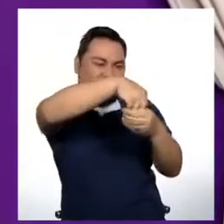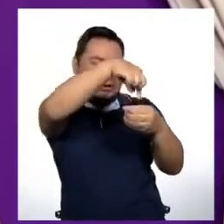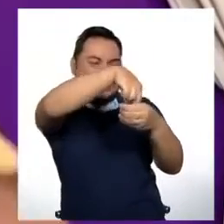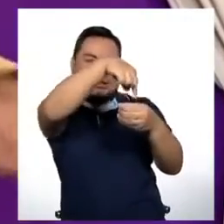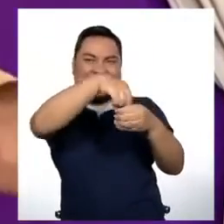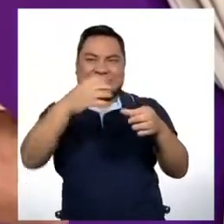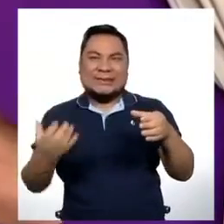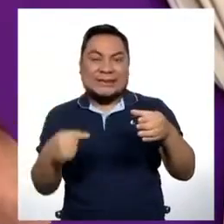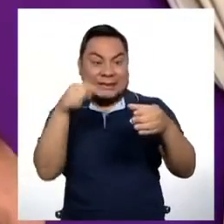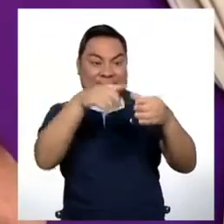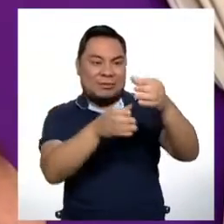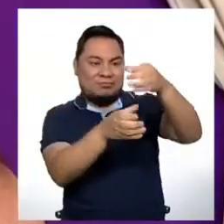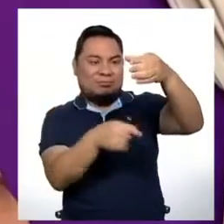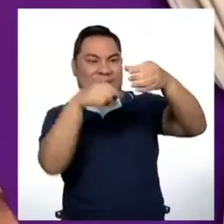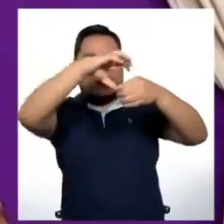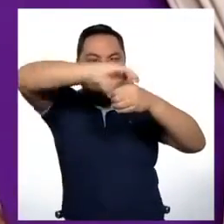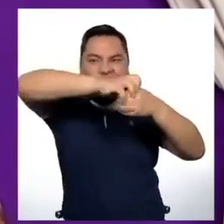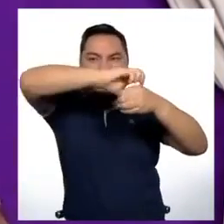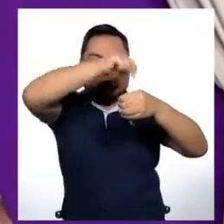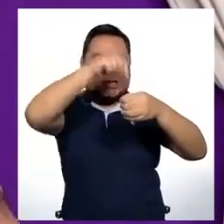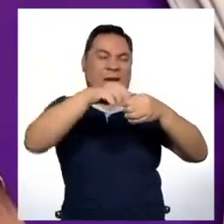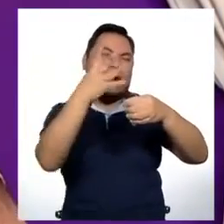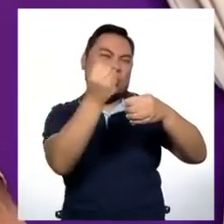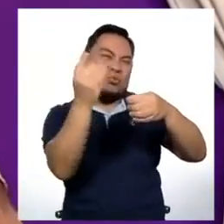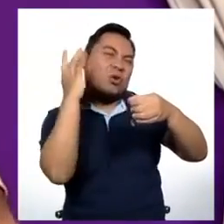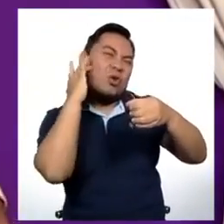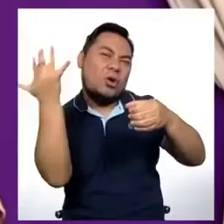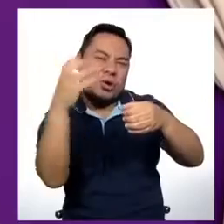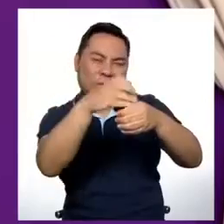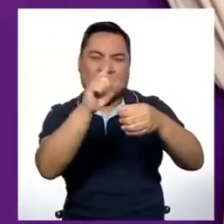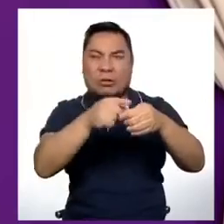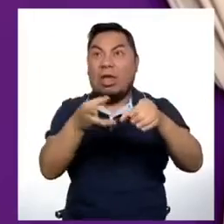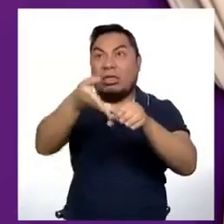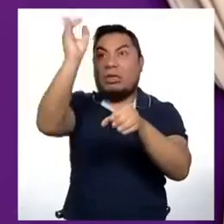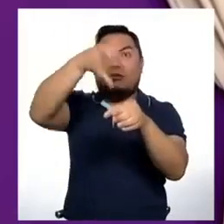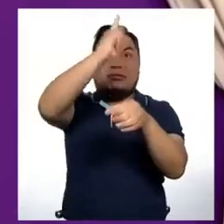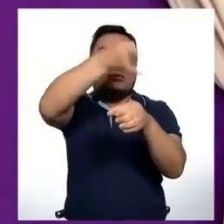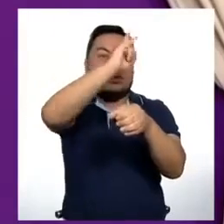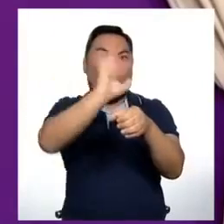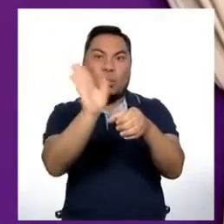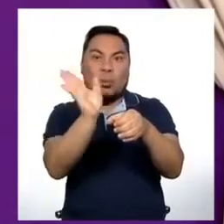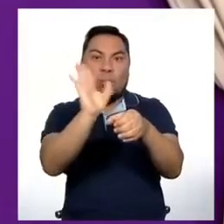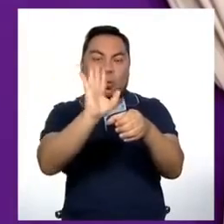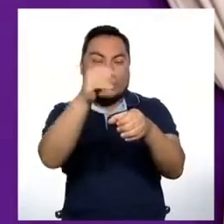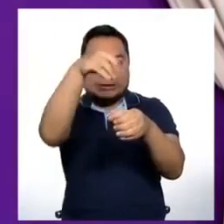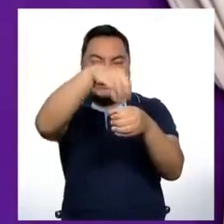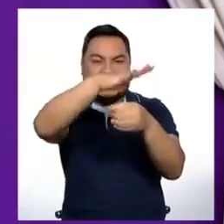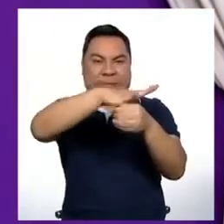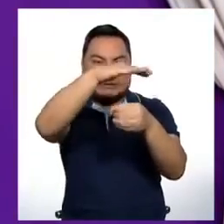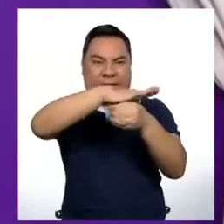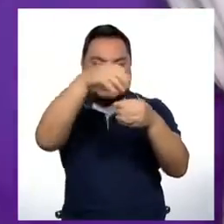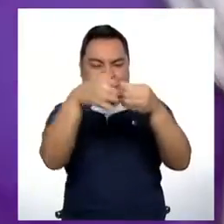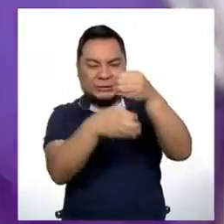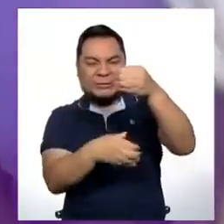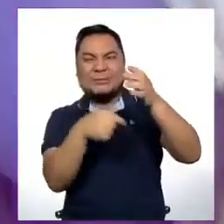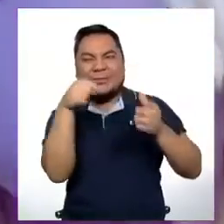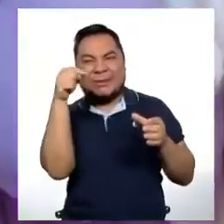En esta botella tengo muchos sonidos. ¡No quiero que se me escapen! ¡Ya está!